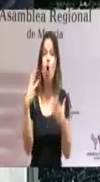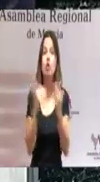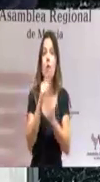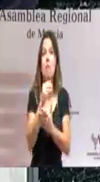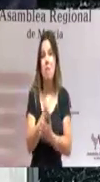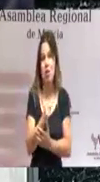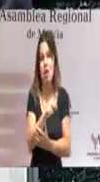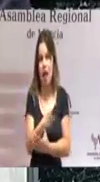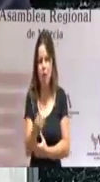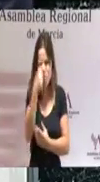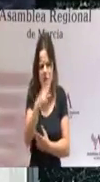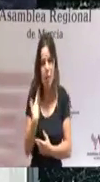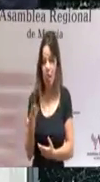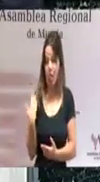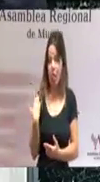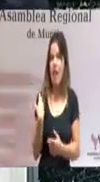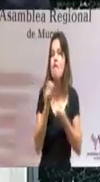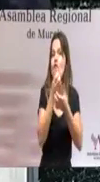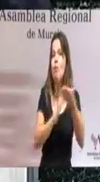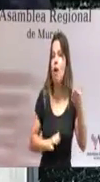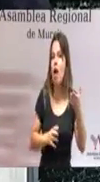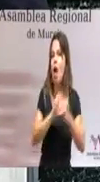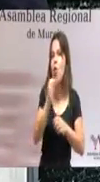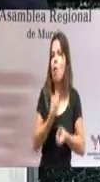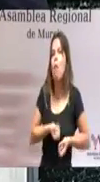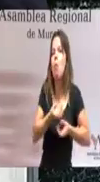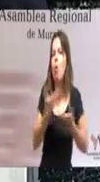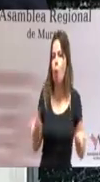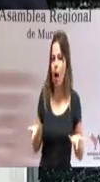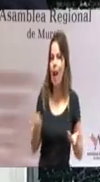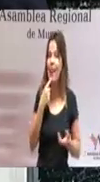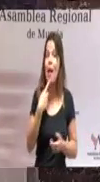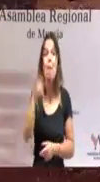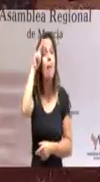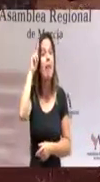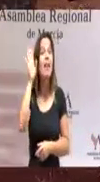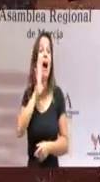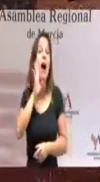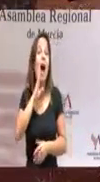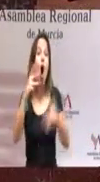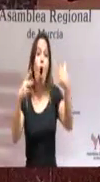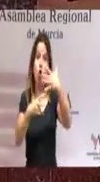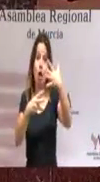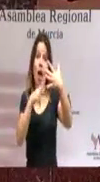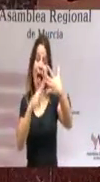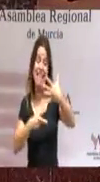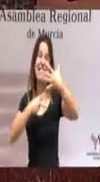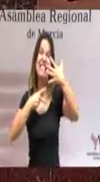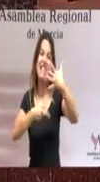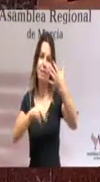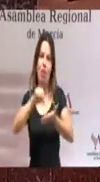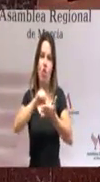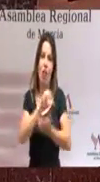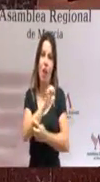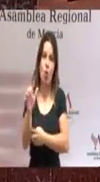¿Sabe usted lo que se publicaba recientemente en un informe europeo? Que Madrid ha pasado de la octava a la séptima ciudad